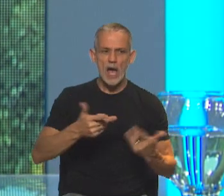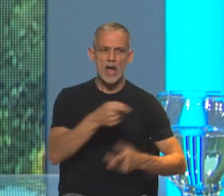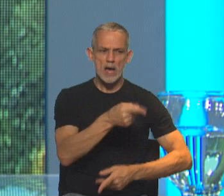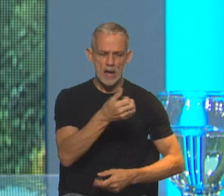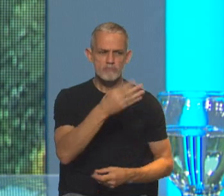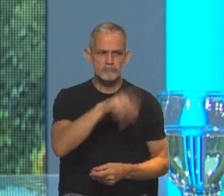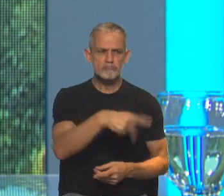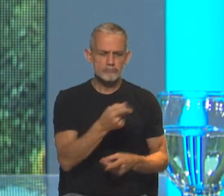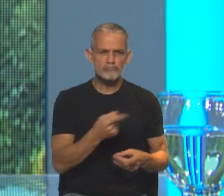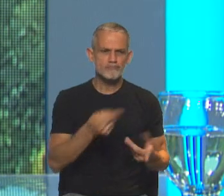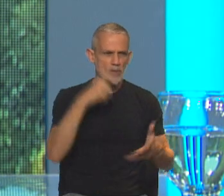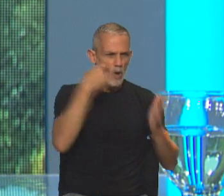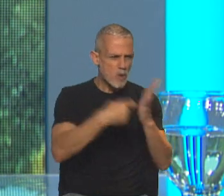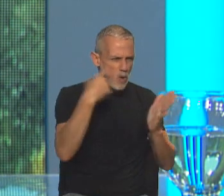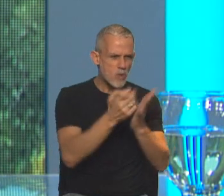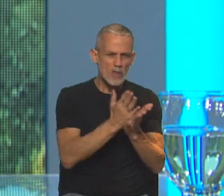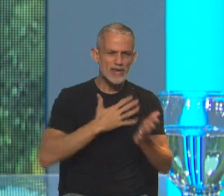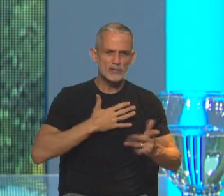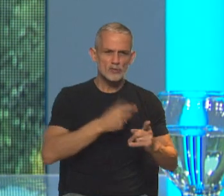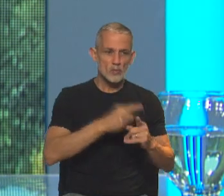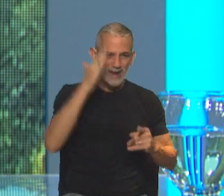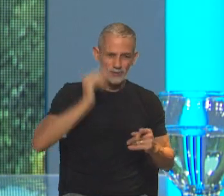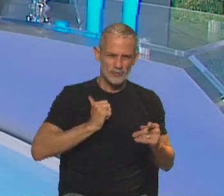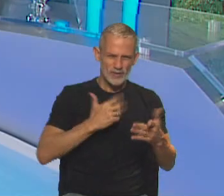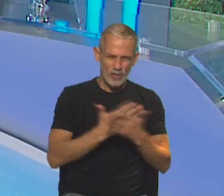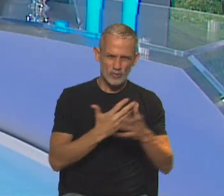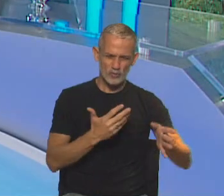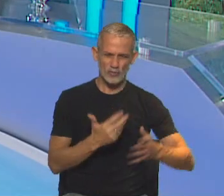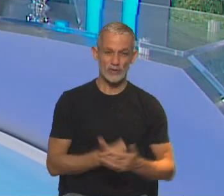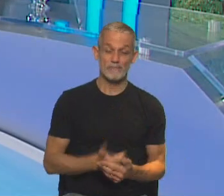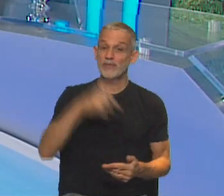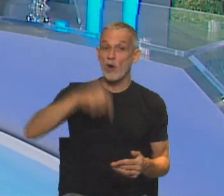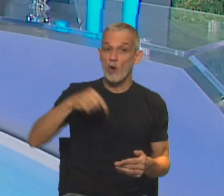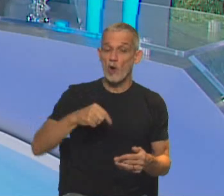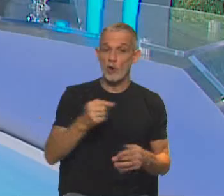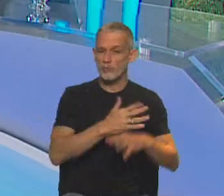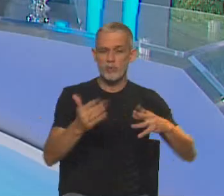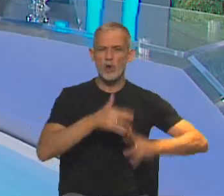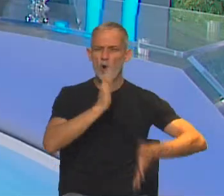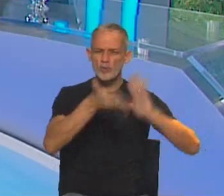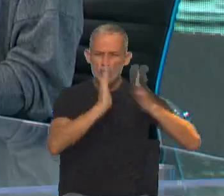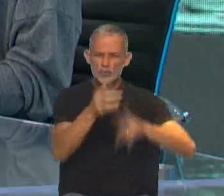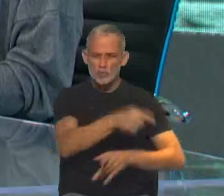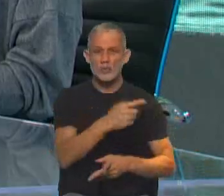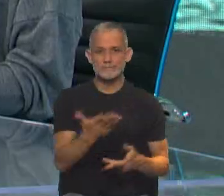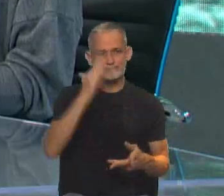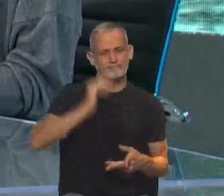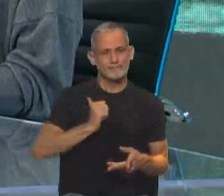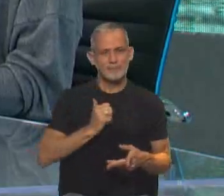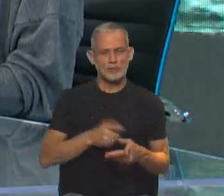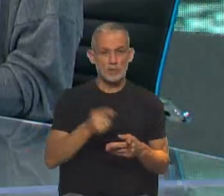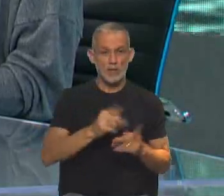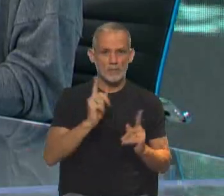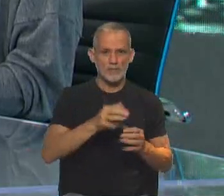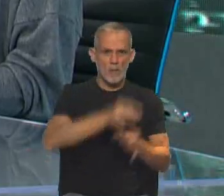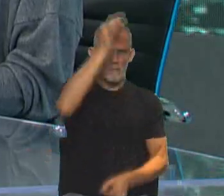de esas violaciones a los derechos humanos que sufrieron los soldados en Malvinas. Eso te iba a hablar. Hoy estamos hablando de las torturas, los